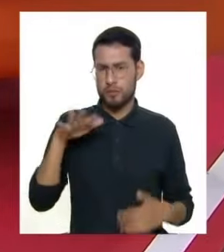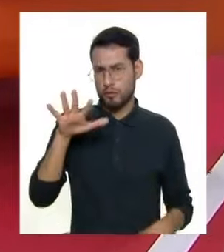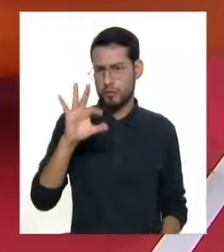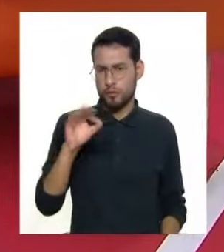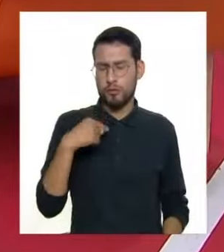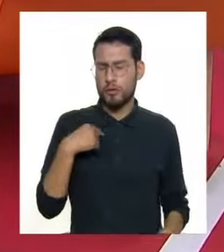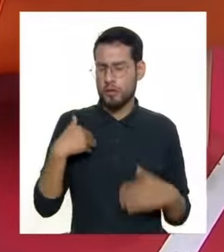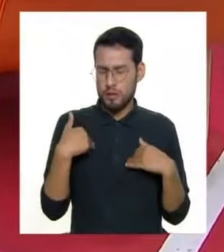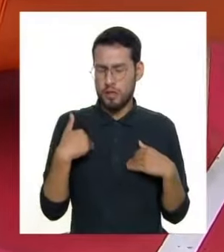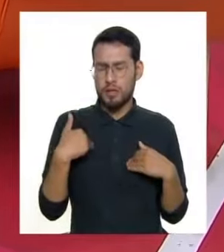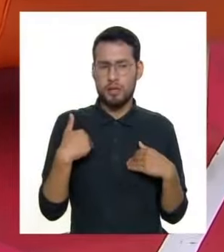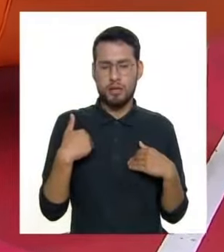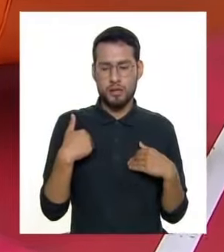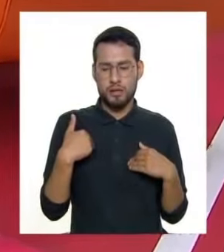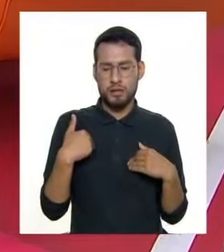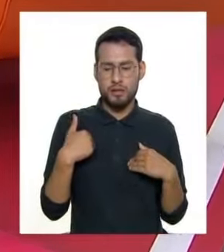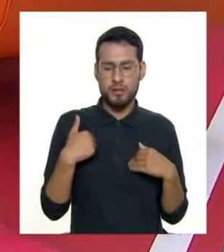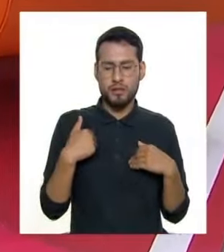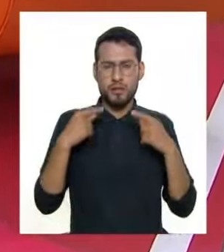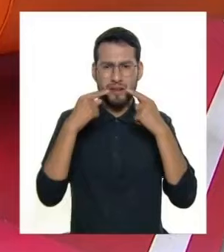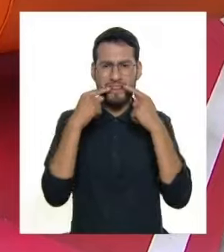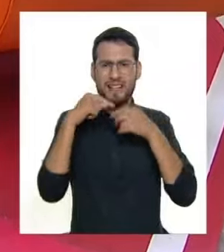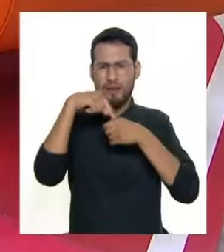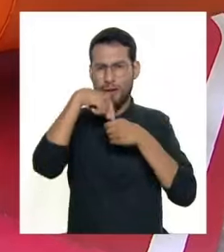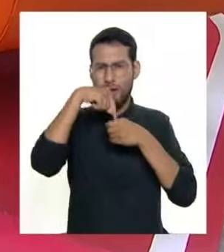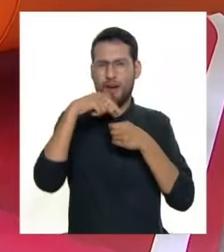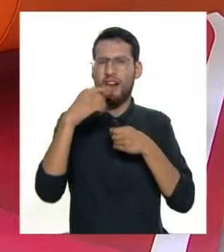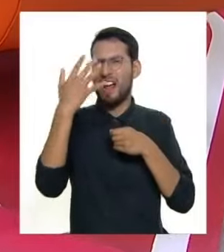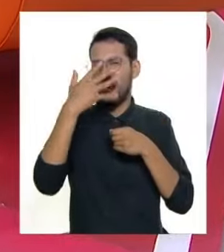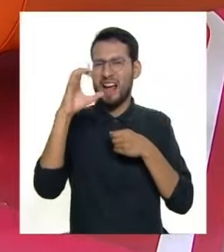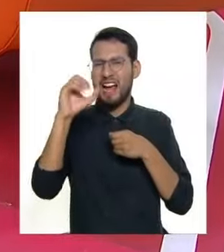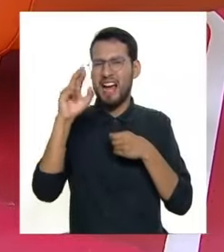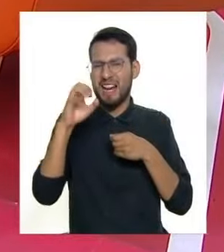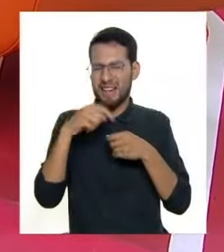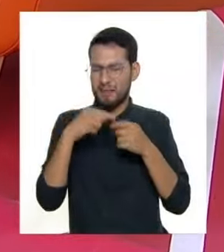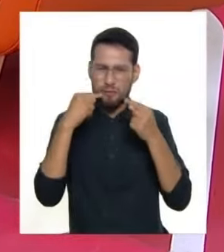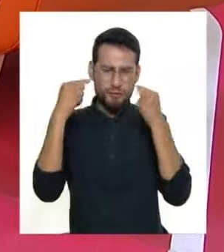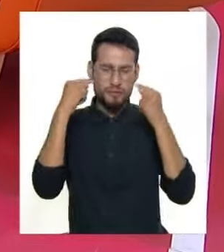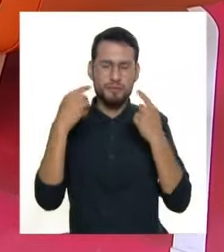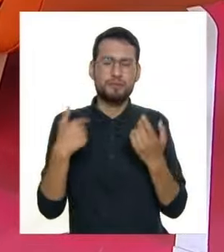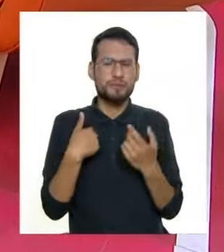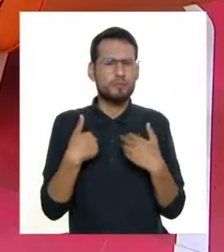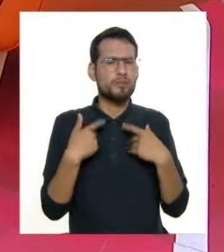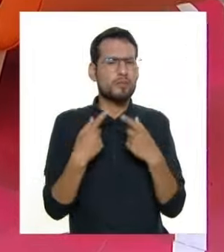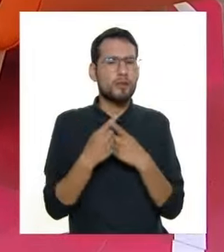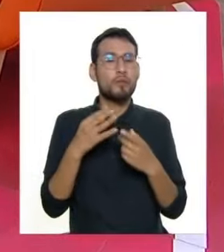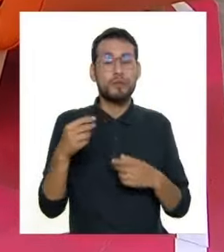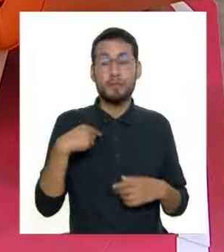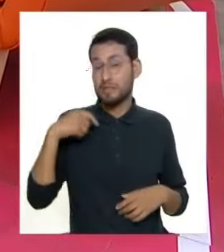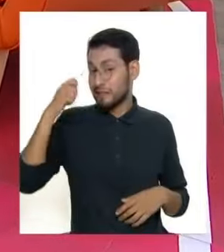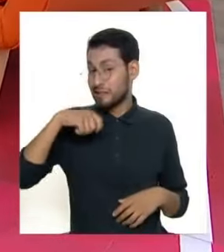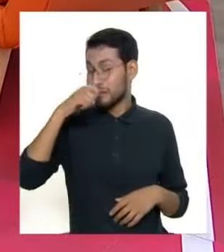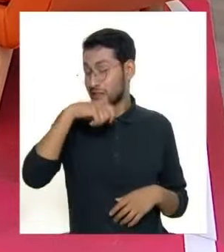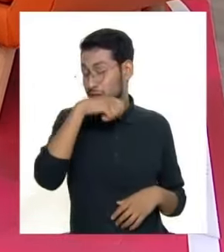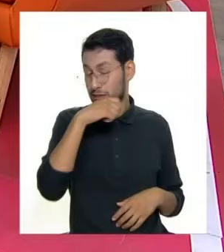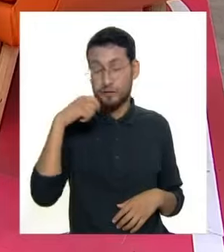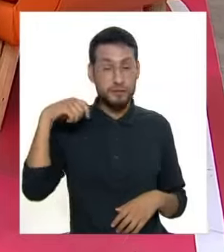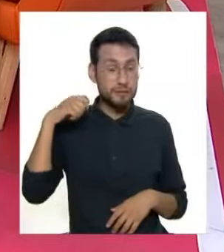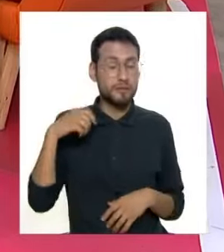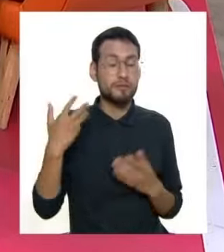y tengo varias piezas cariadas. Tengo un inconveniente cuando me hago la higiene bucal,